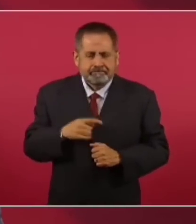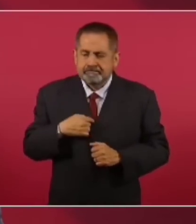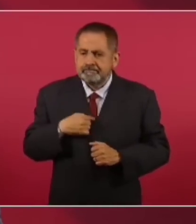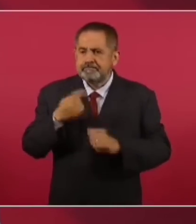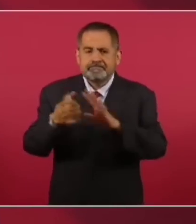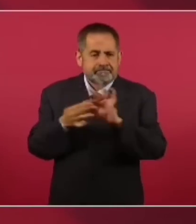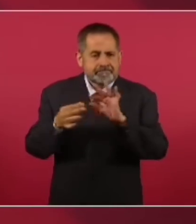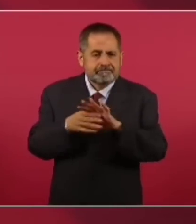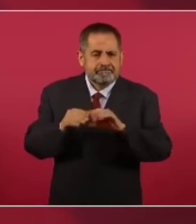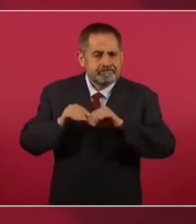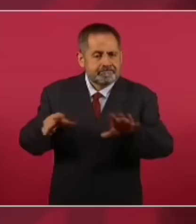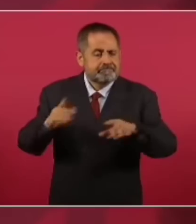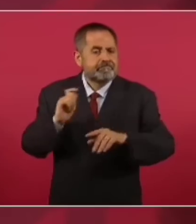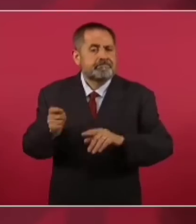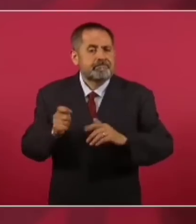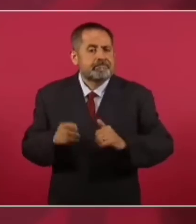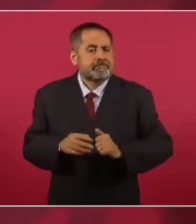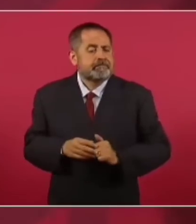expidiendo